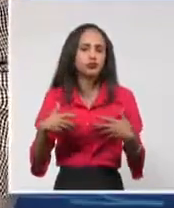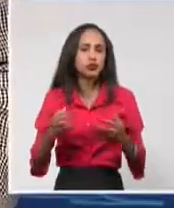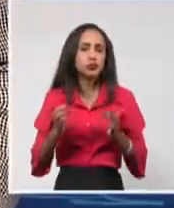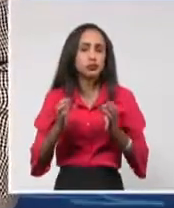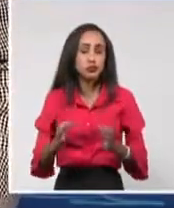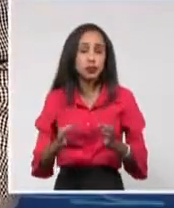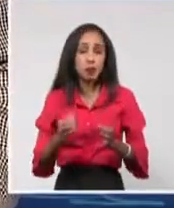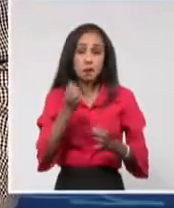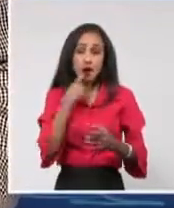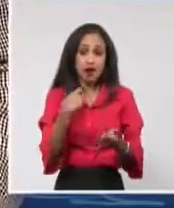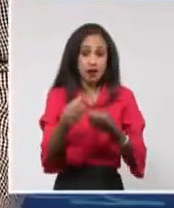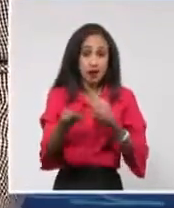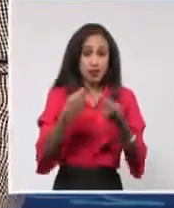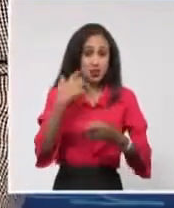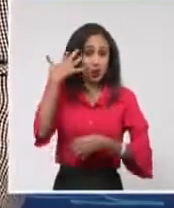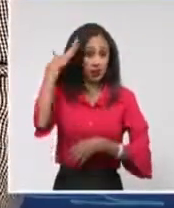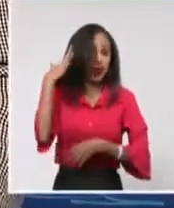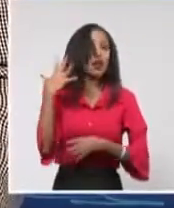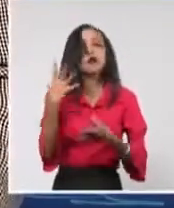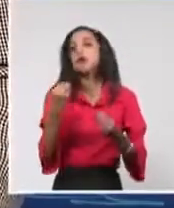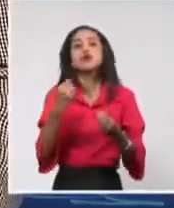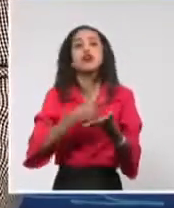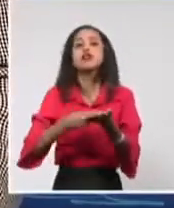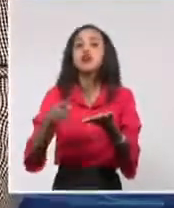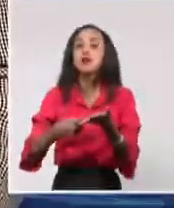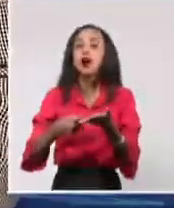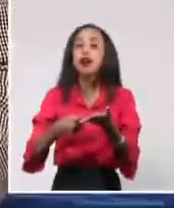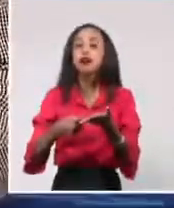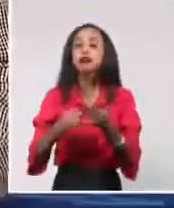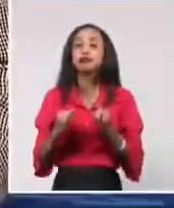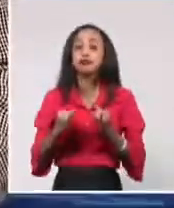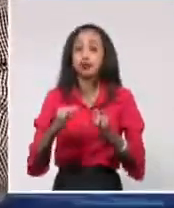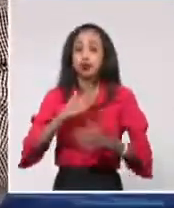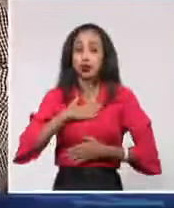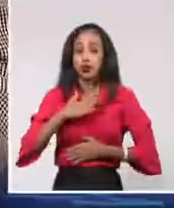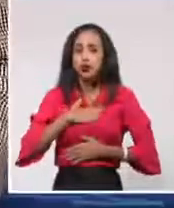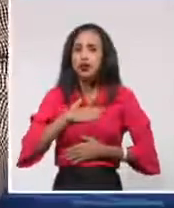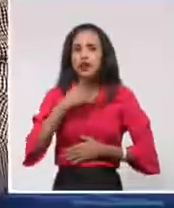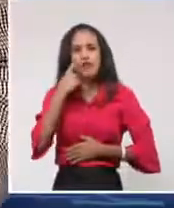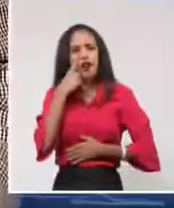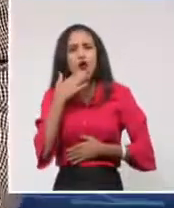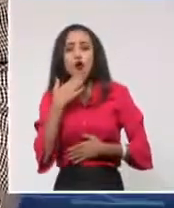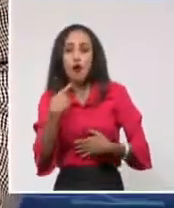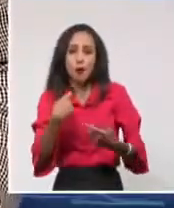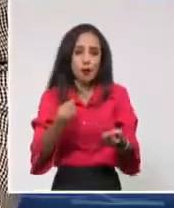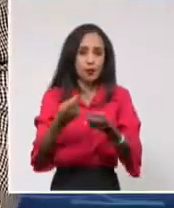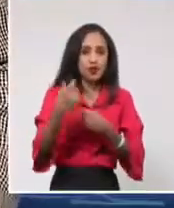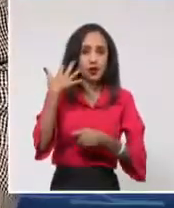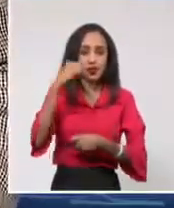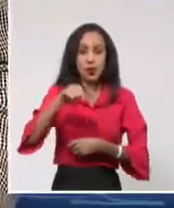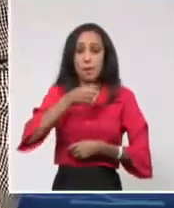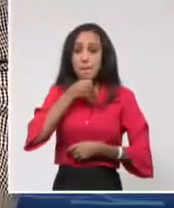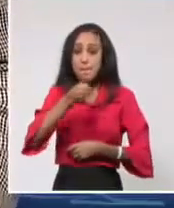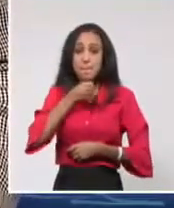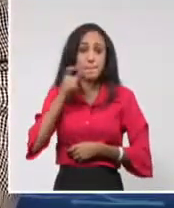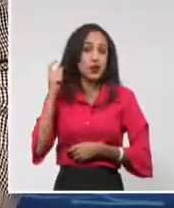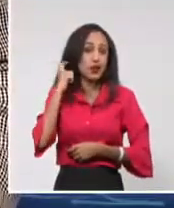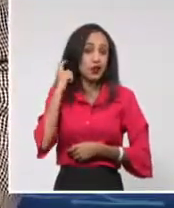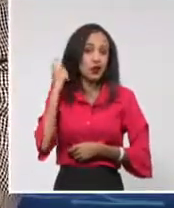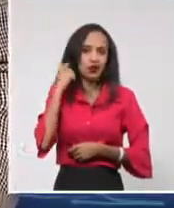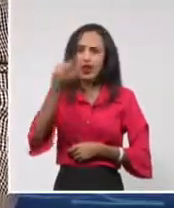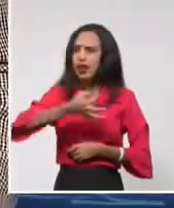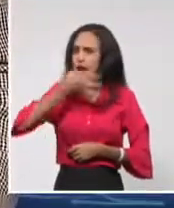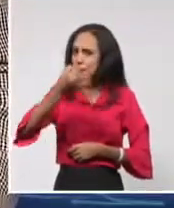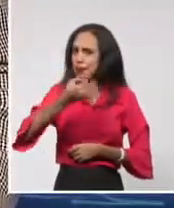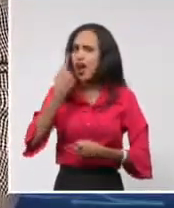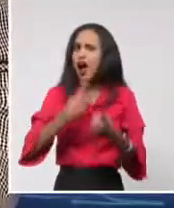inversión extranjera. Durante varias semanas, este noticiero le ha dado seguimiento al asunto y hoy la periodista Lisandra Sesto comenta